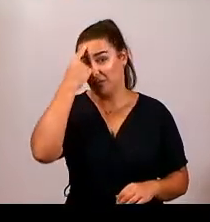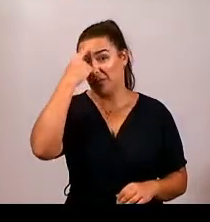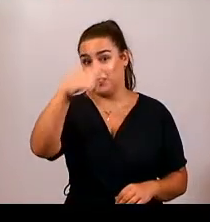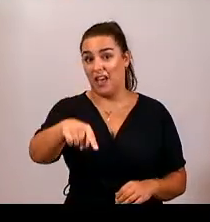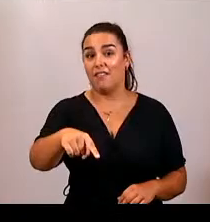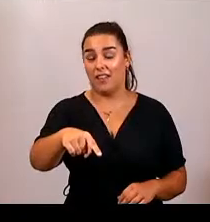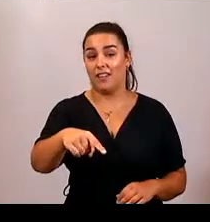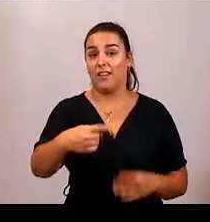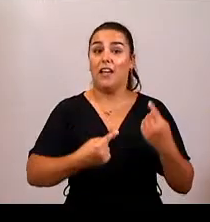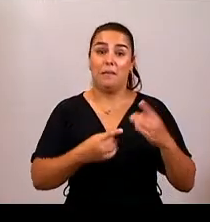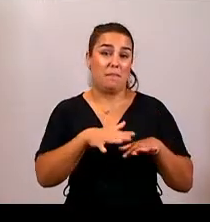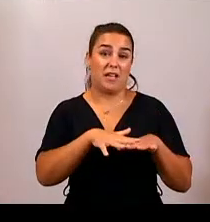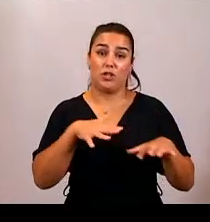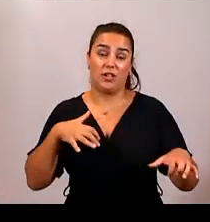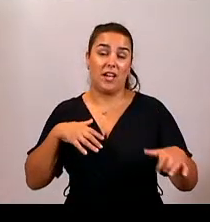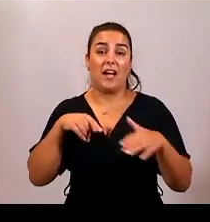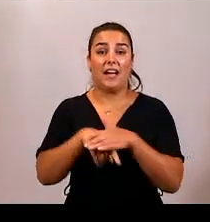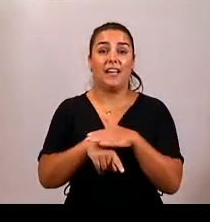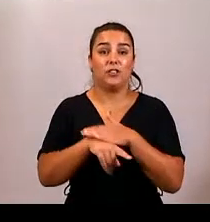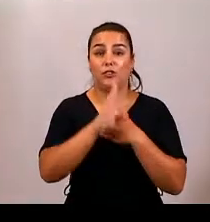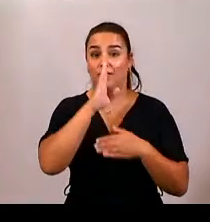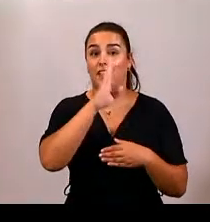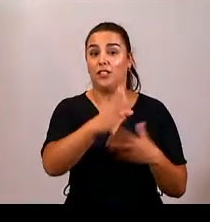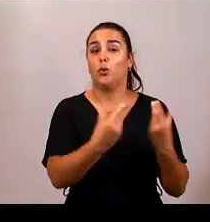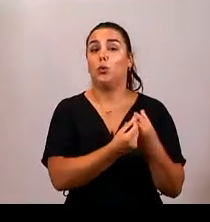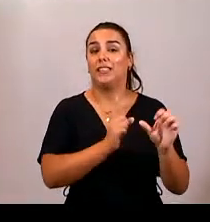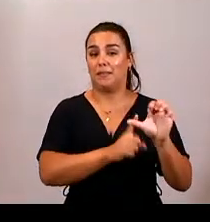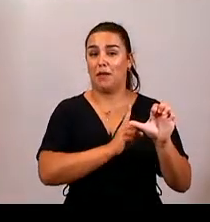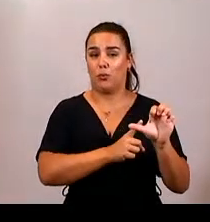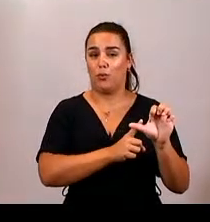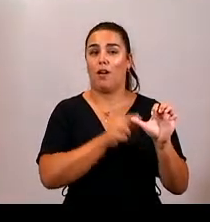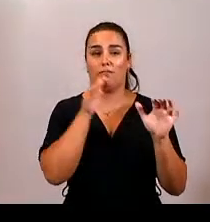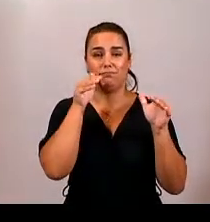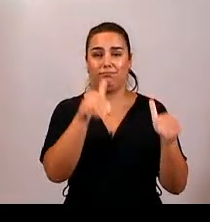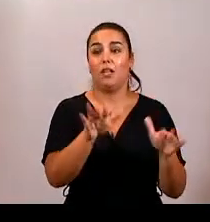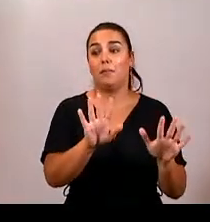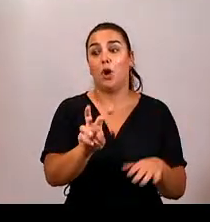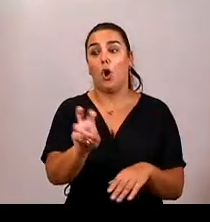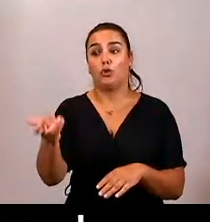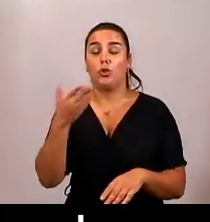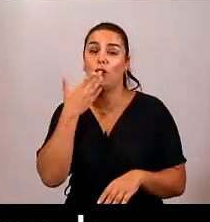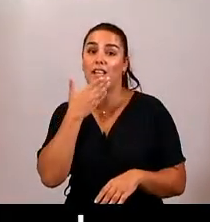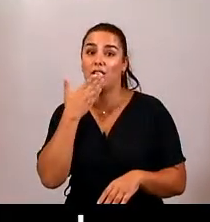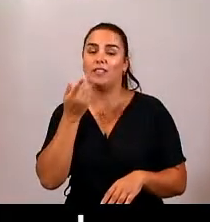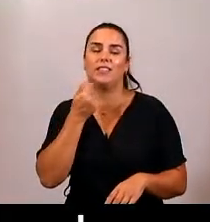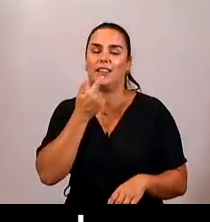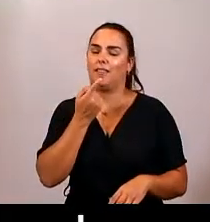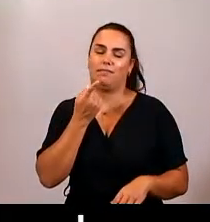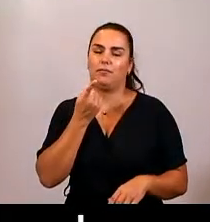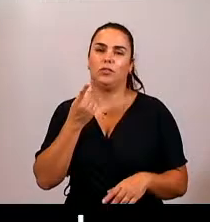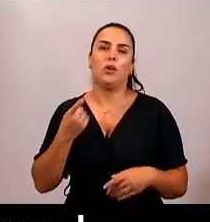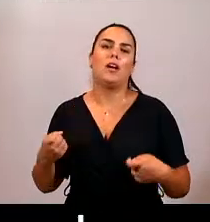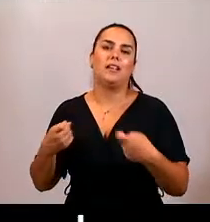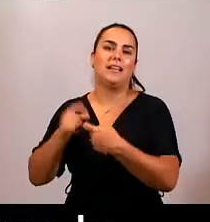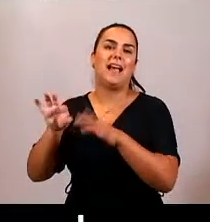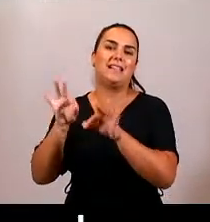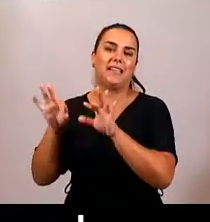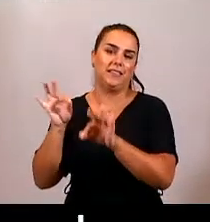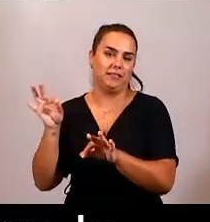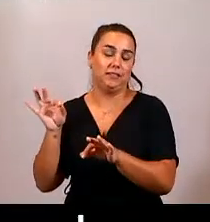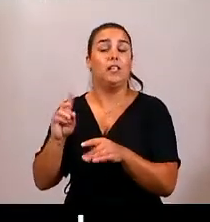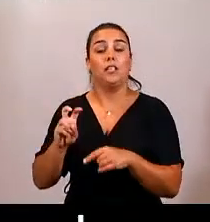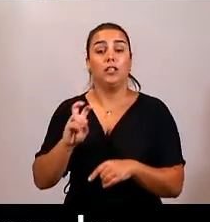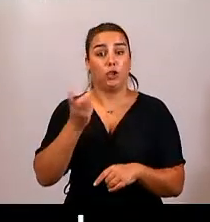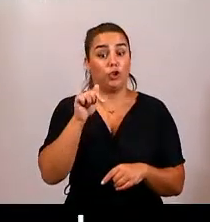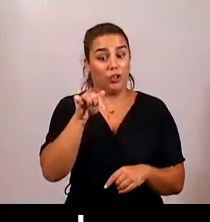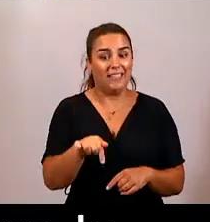comedores, la inmensa mayoría, que los gestiona directamente la Junta de Extremadura. Hay otros colegios que lo hacen directamente con los catering y hay otros que son